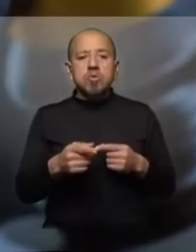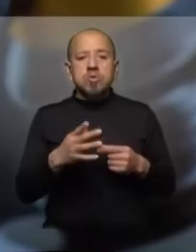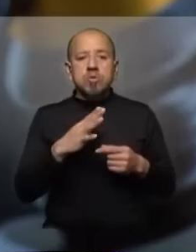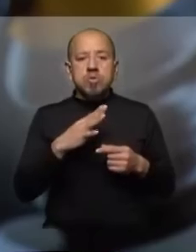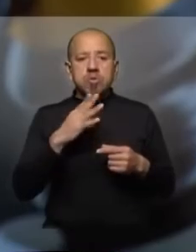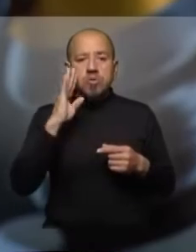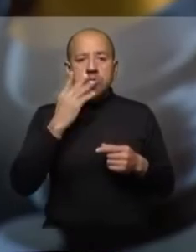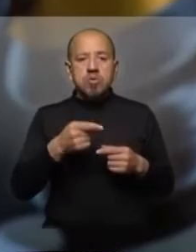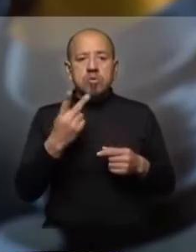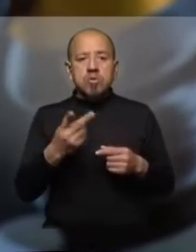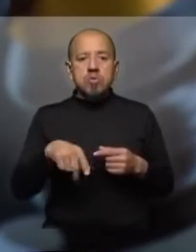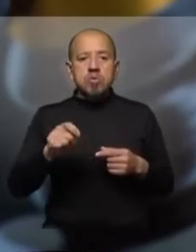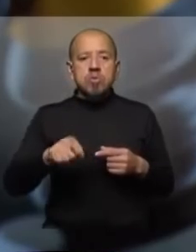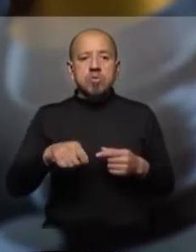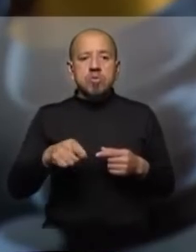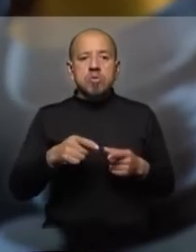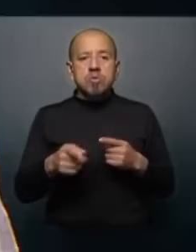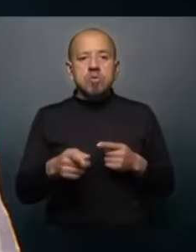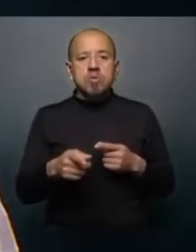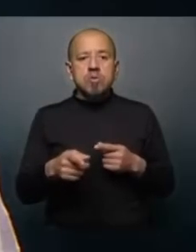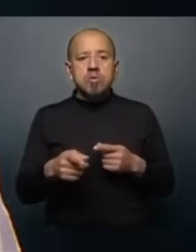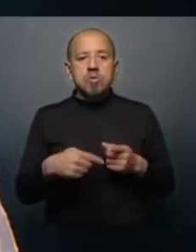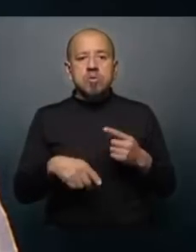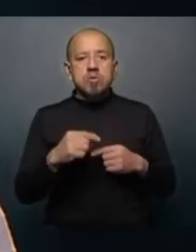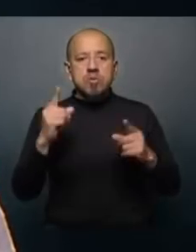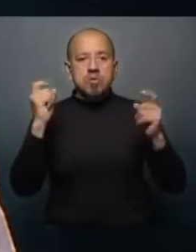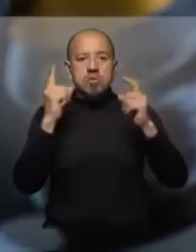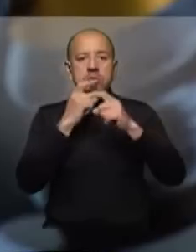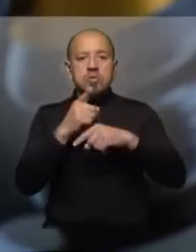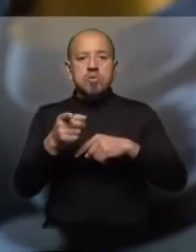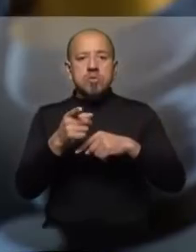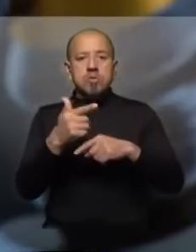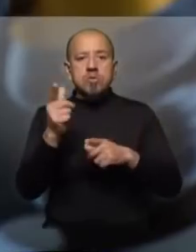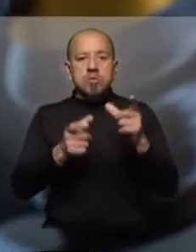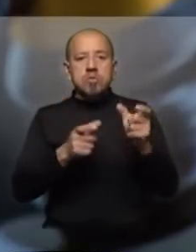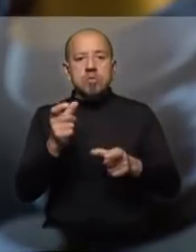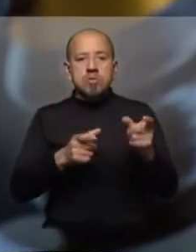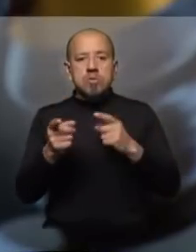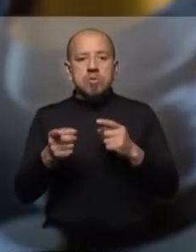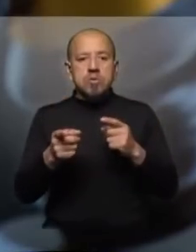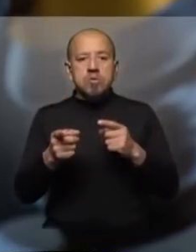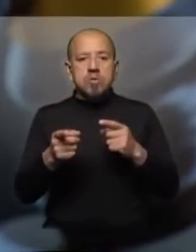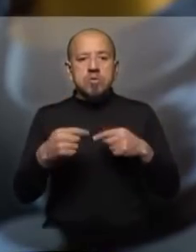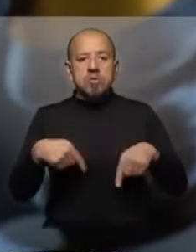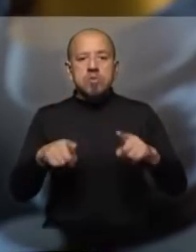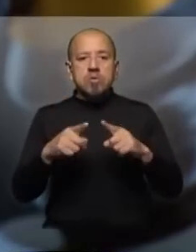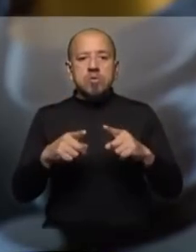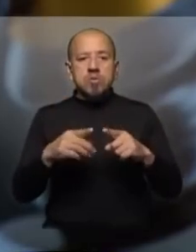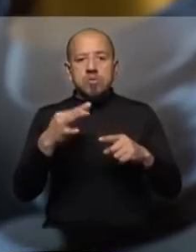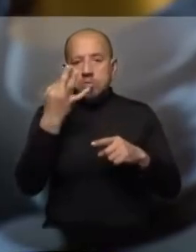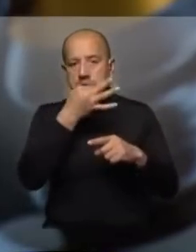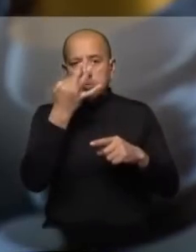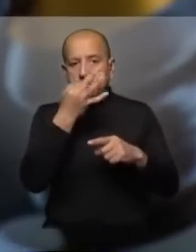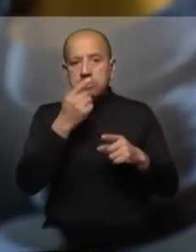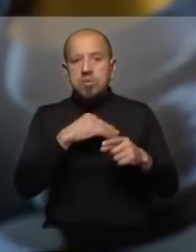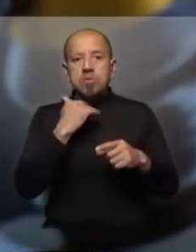a las dos juezas de crimen organizado que tuvieron dificultades con con con personas que estaban imputadas por narcotráfico y y